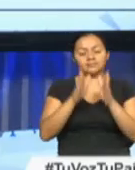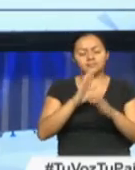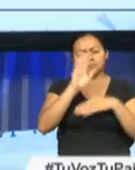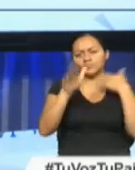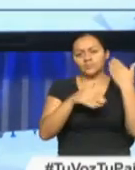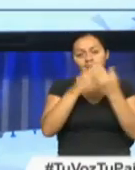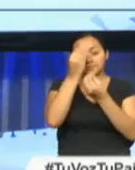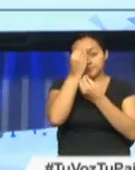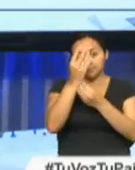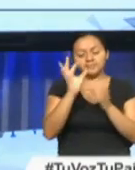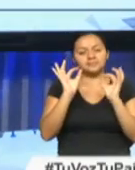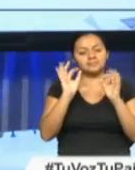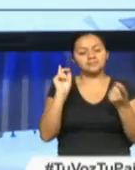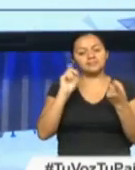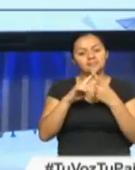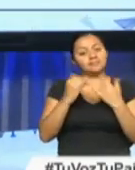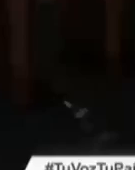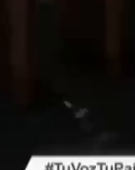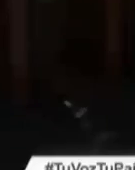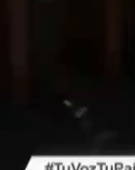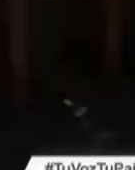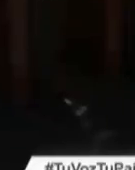más destacada hasta este momento.